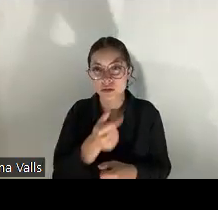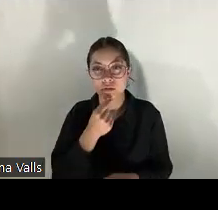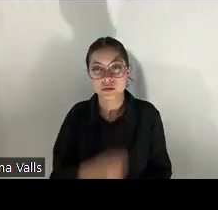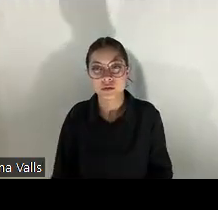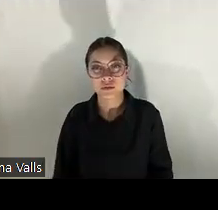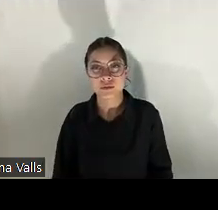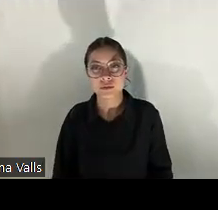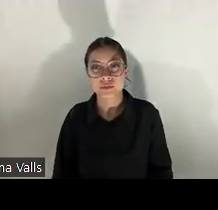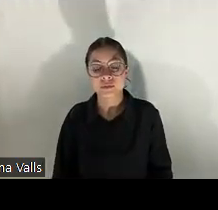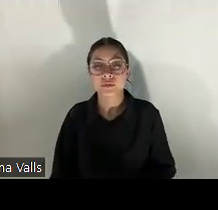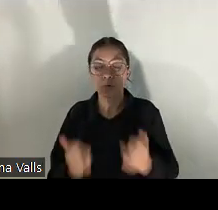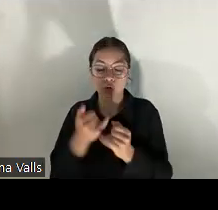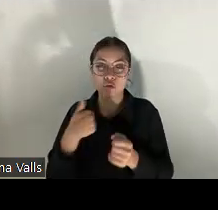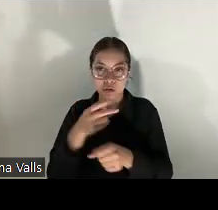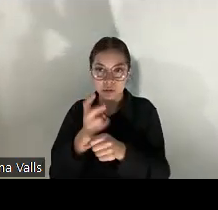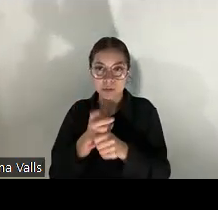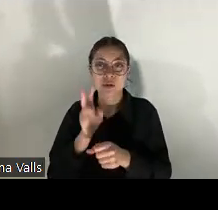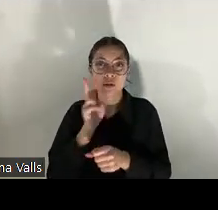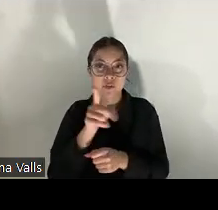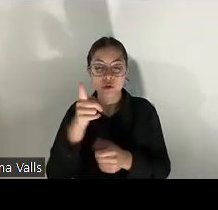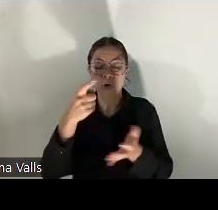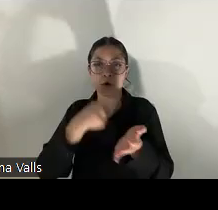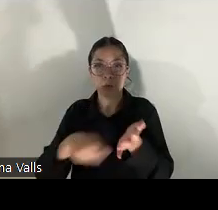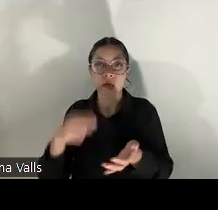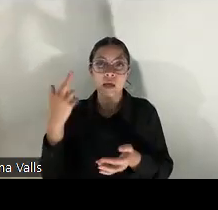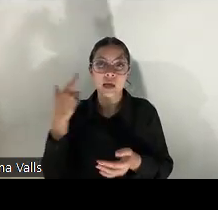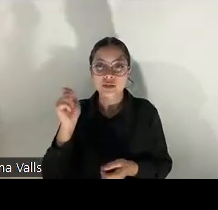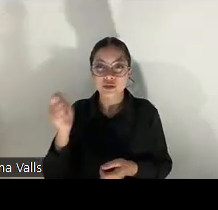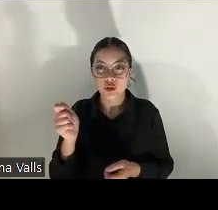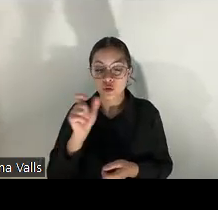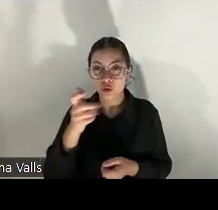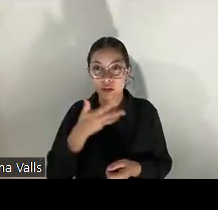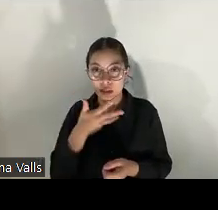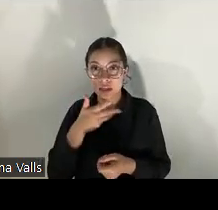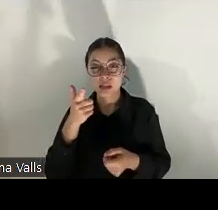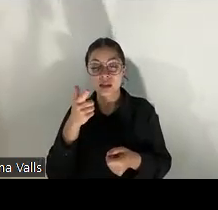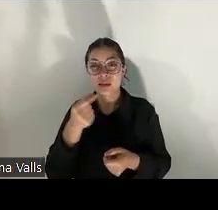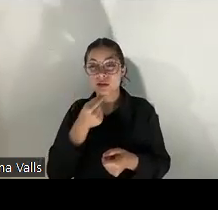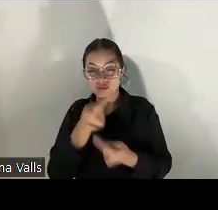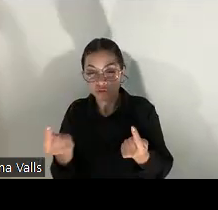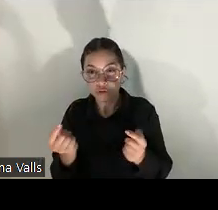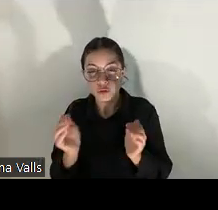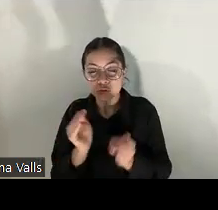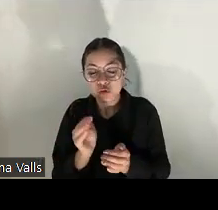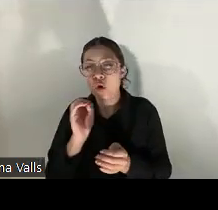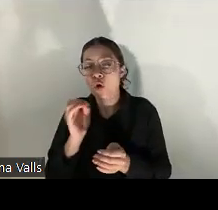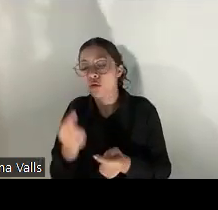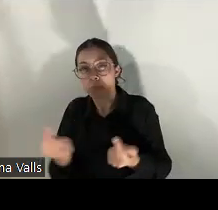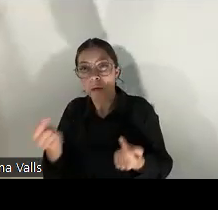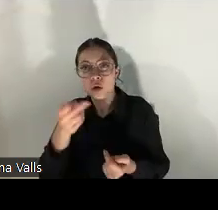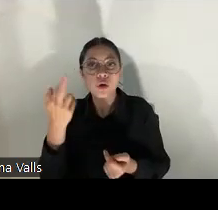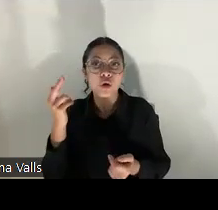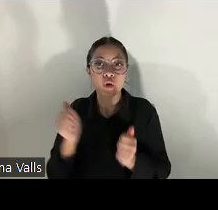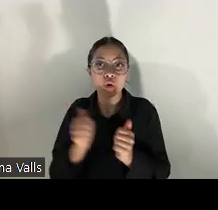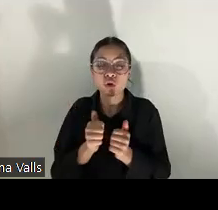invito a tener una sonaja, todos aquellos que estén en contacto con niños chiquitos, a tener una sonaja en su consultorio,